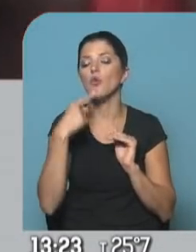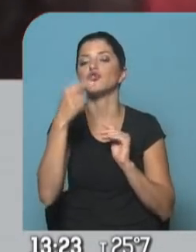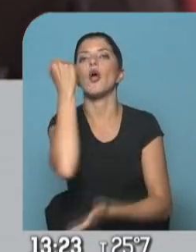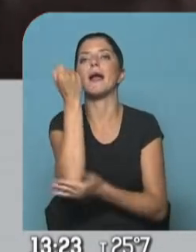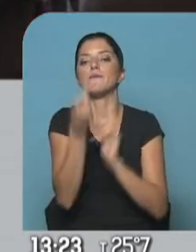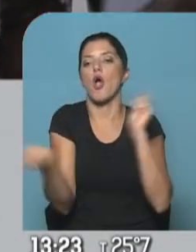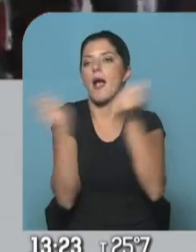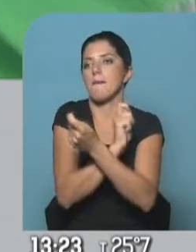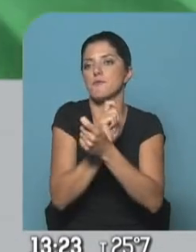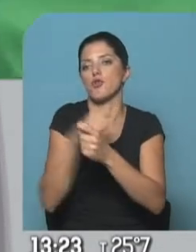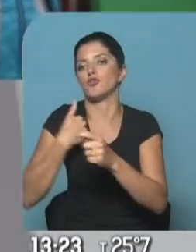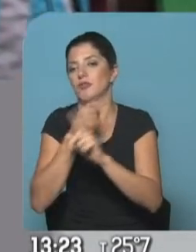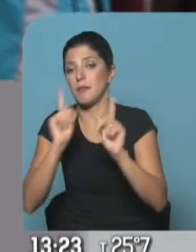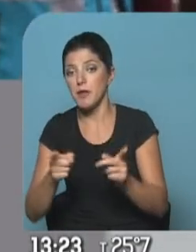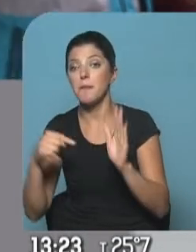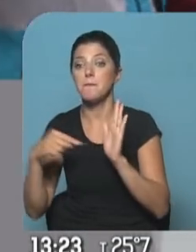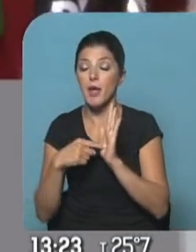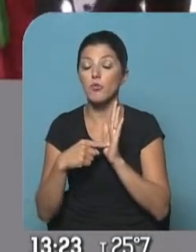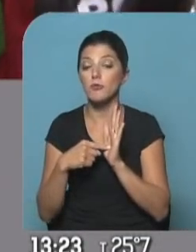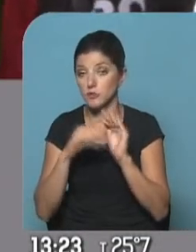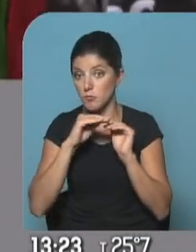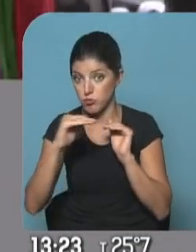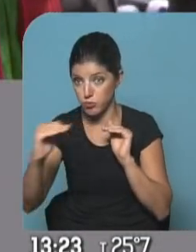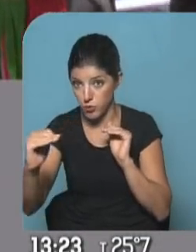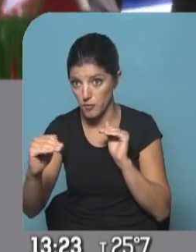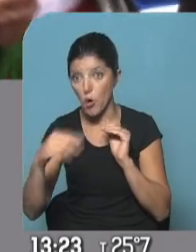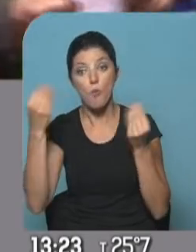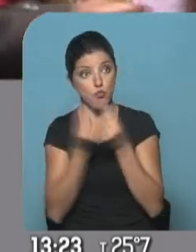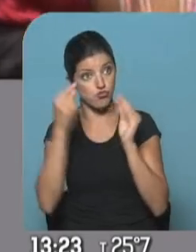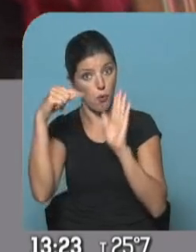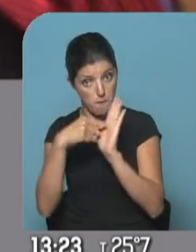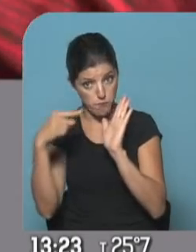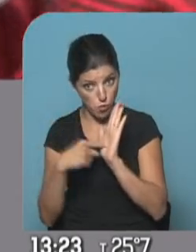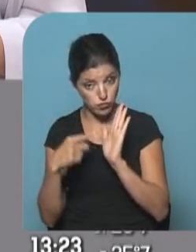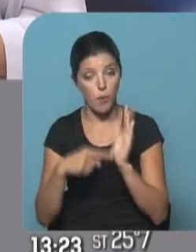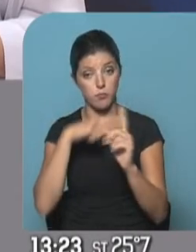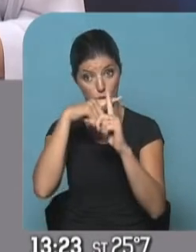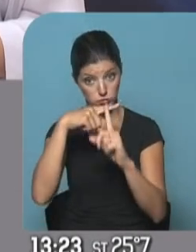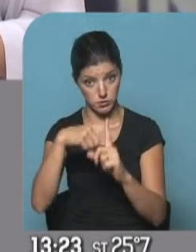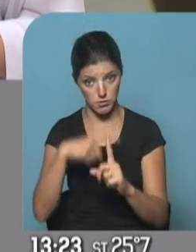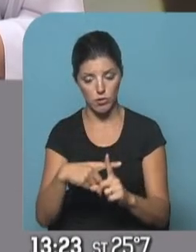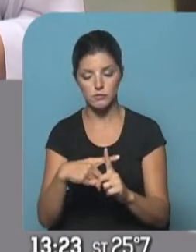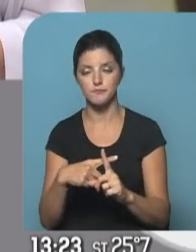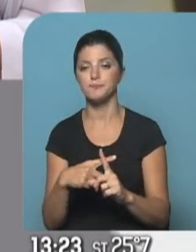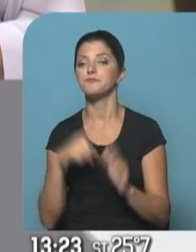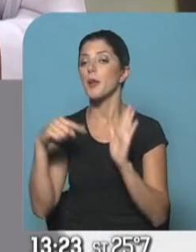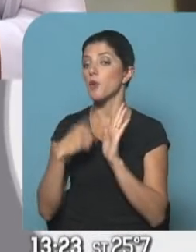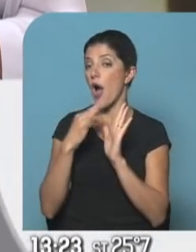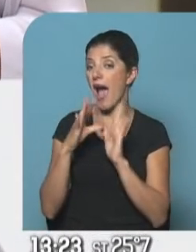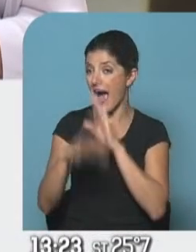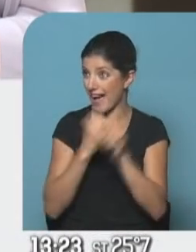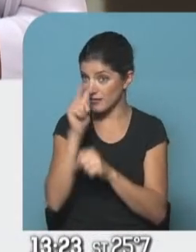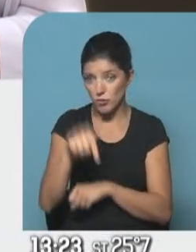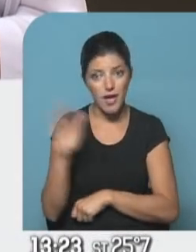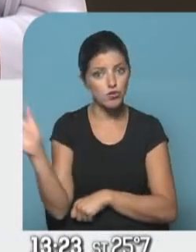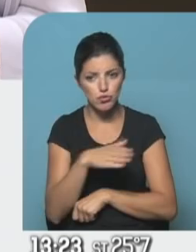social, pero muy caóticamente. Bueno, una serie de cuestiones en general muy positivas. Y como vos decís, Inde, hasta ahora Evo Morales había ganado todas las elecciones en las que se